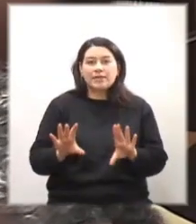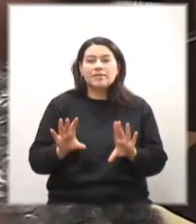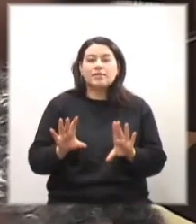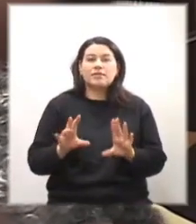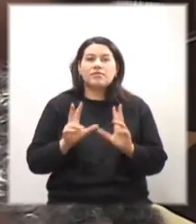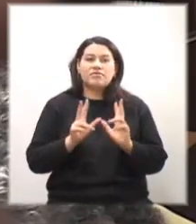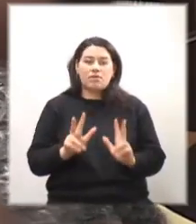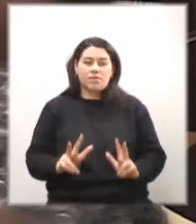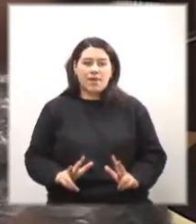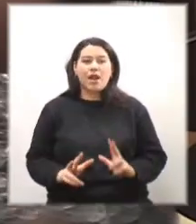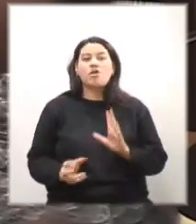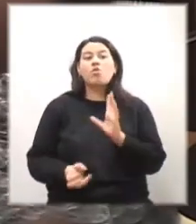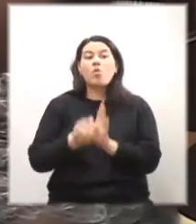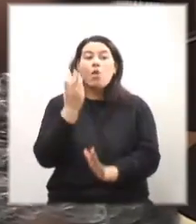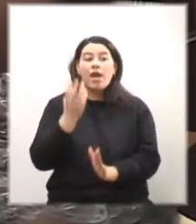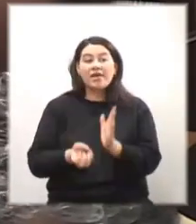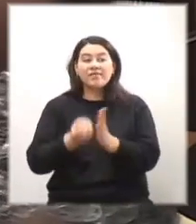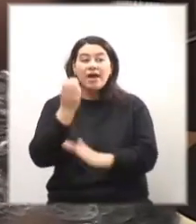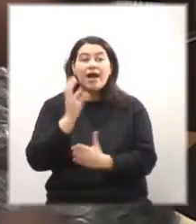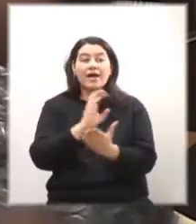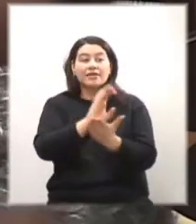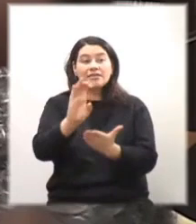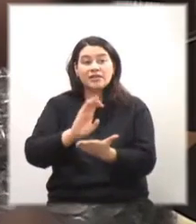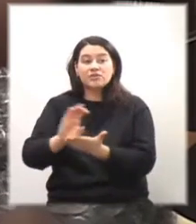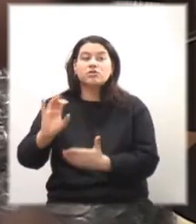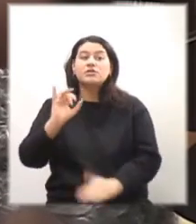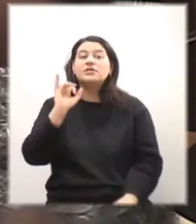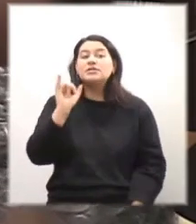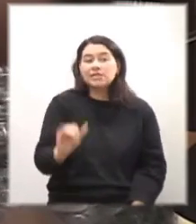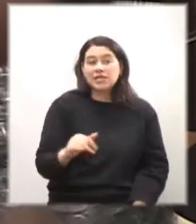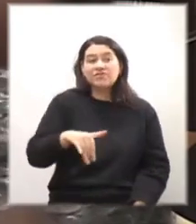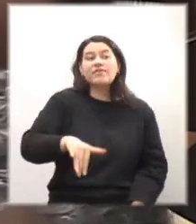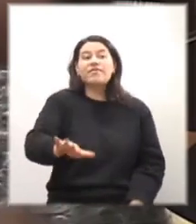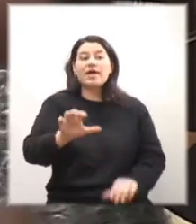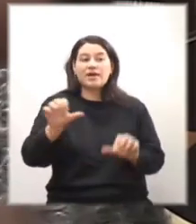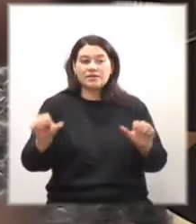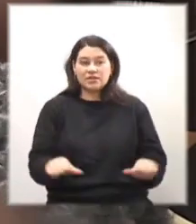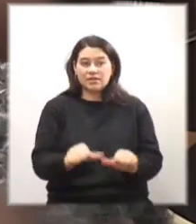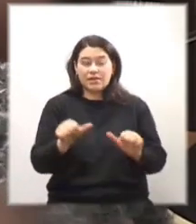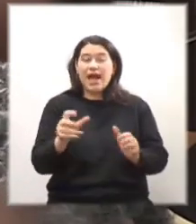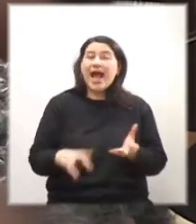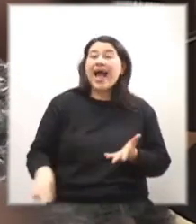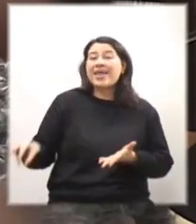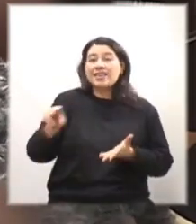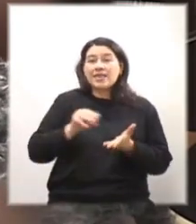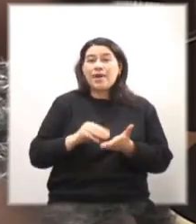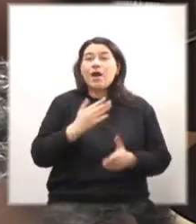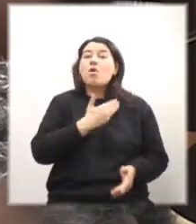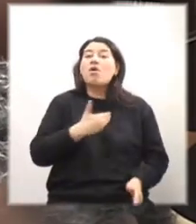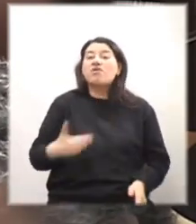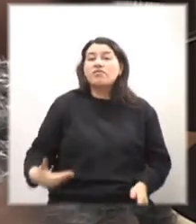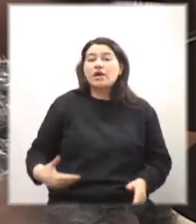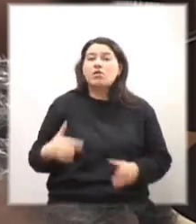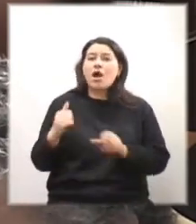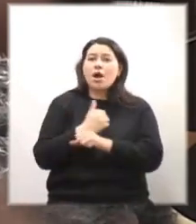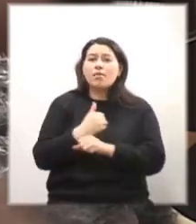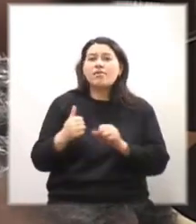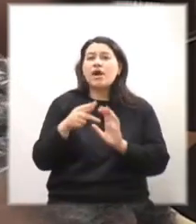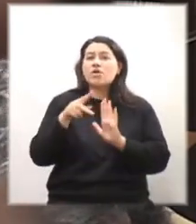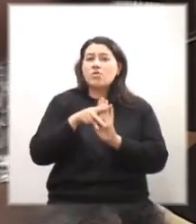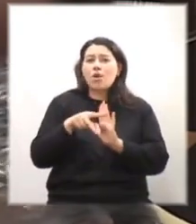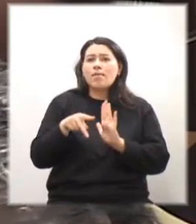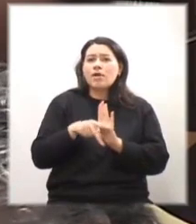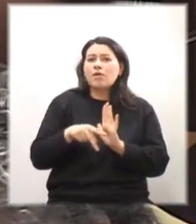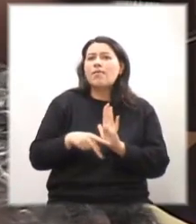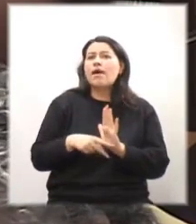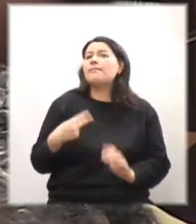formal nuevas asignaciones que sí se van a ejecutar. Además, este gobierno fue aprobando normas que le